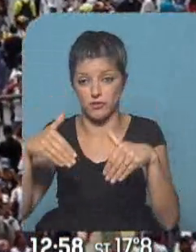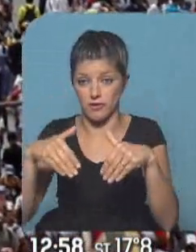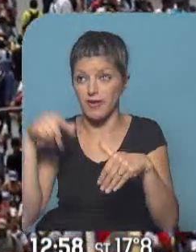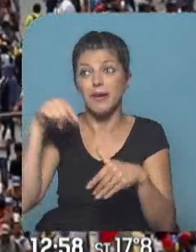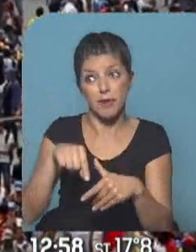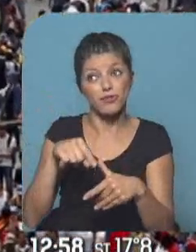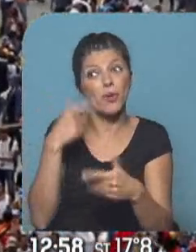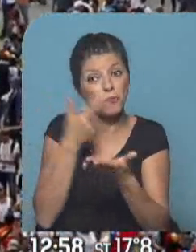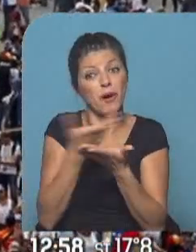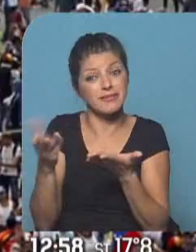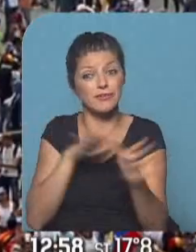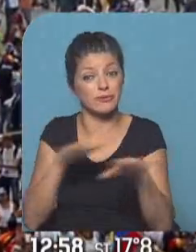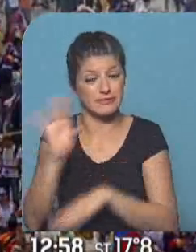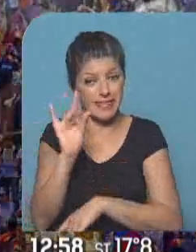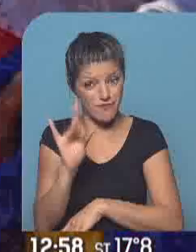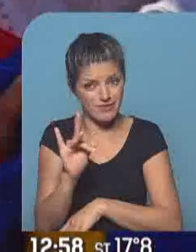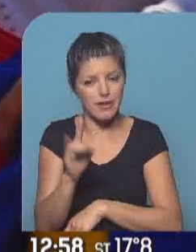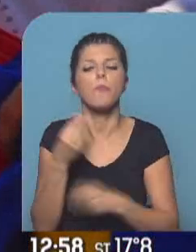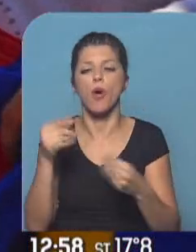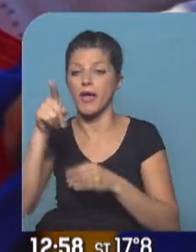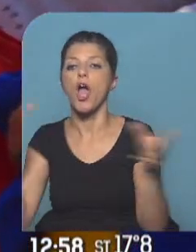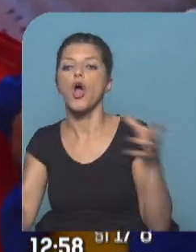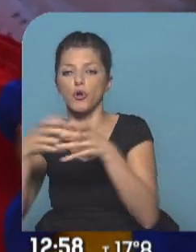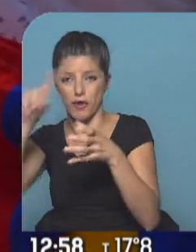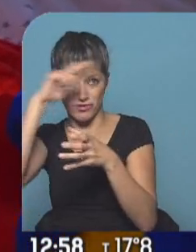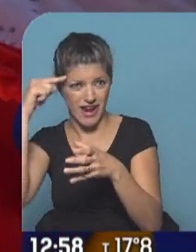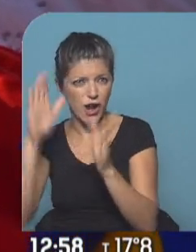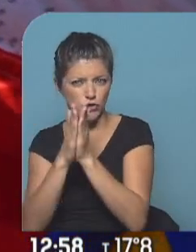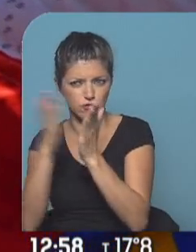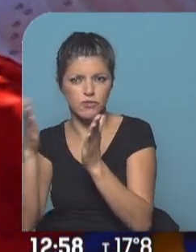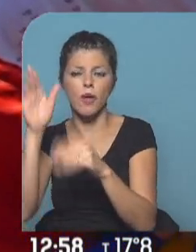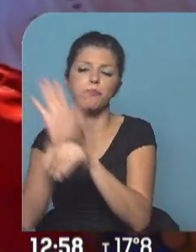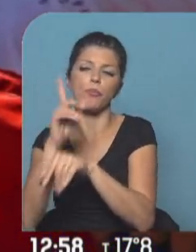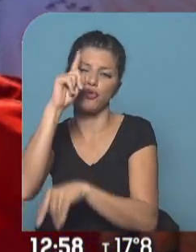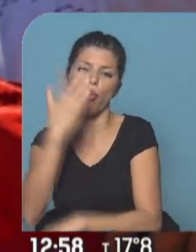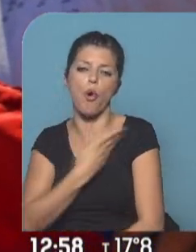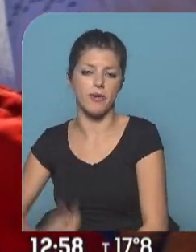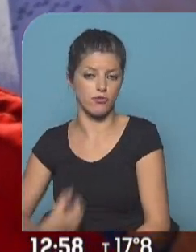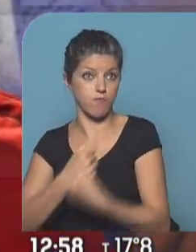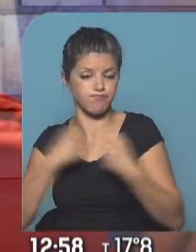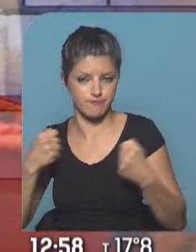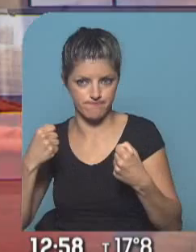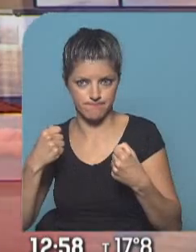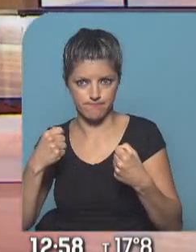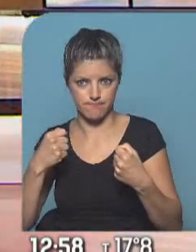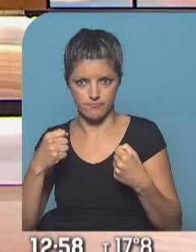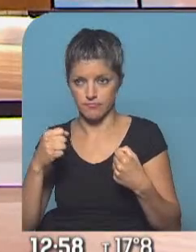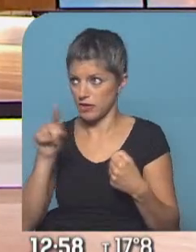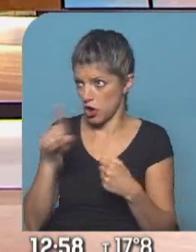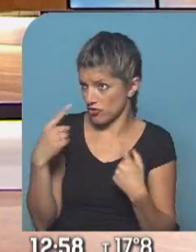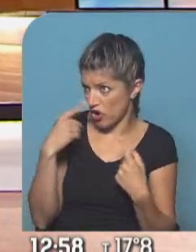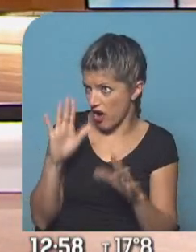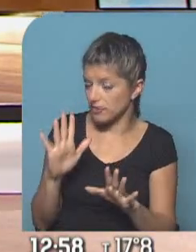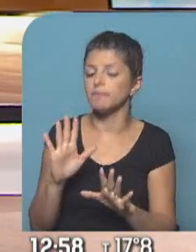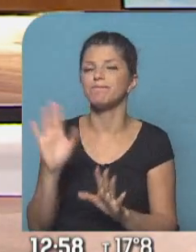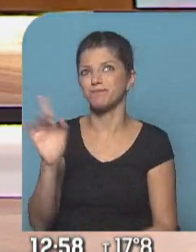muy complicado para la oposición porque esta Asamblea Constituyente se volvió una especie de gobierno de facto, de algún modo, ¿no? Sí, que no se asume como tal, digamos. Que no se asume, pero más que